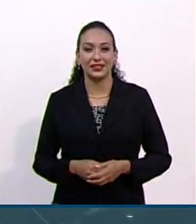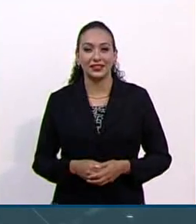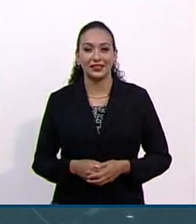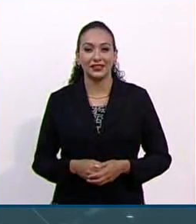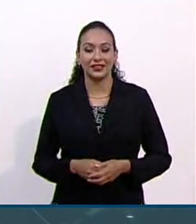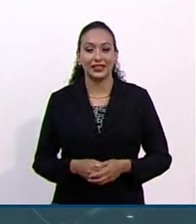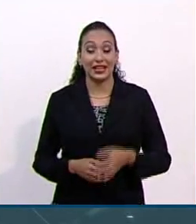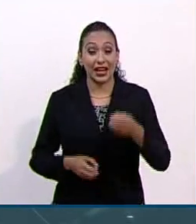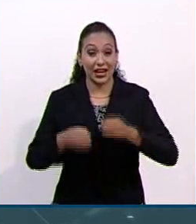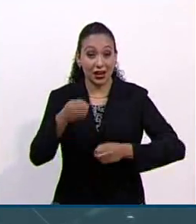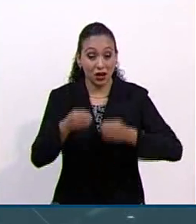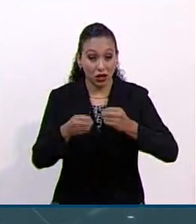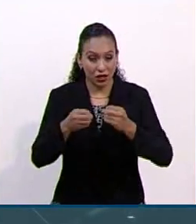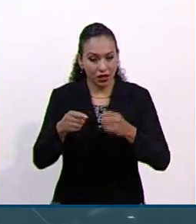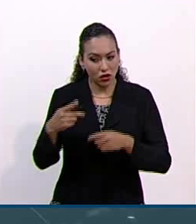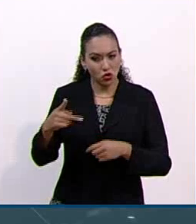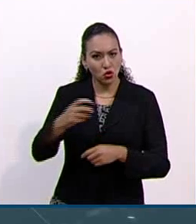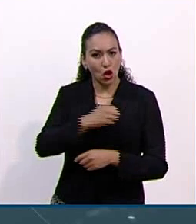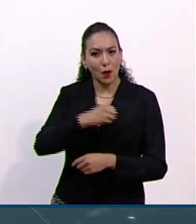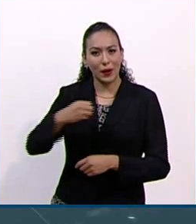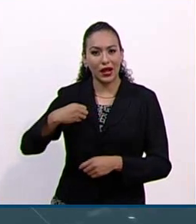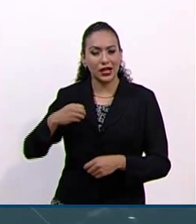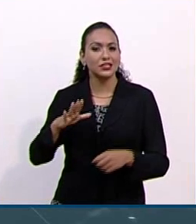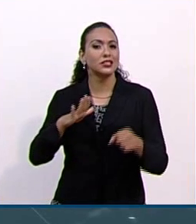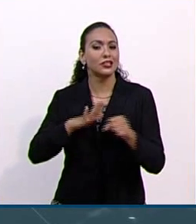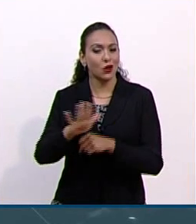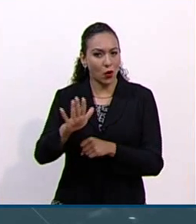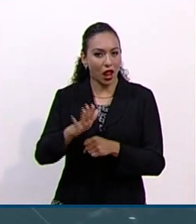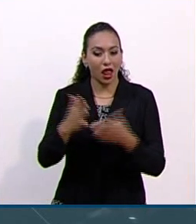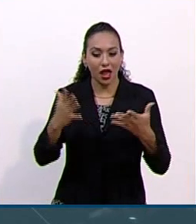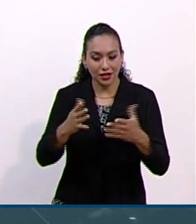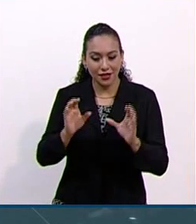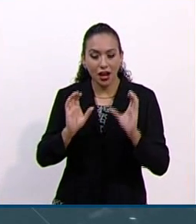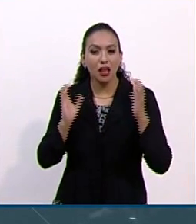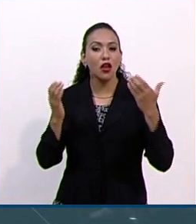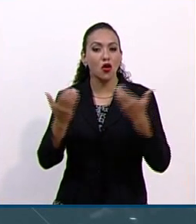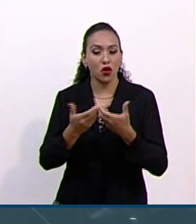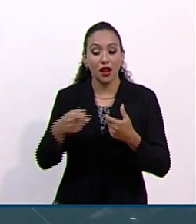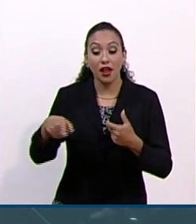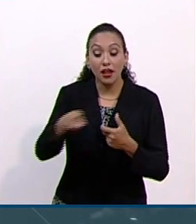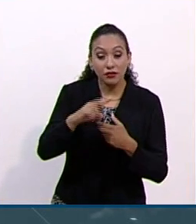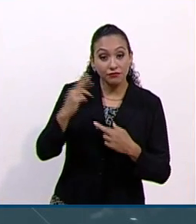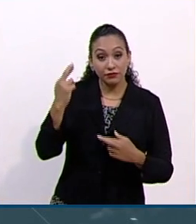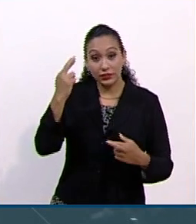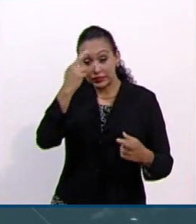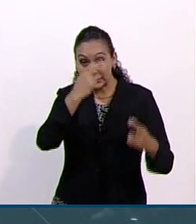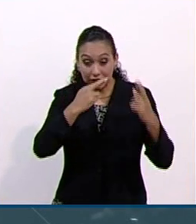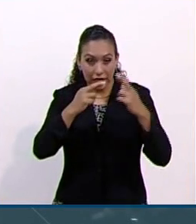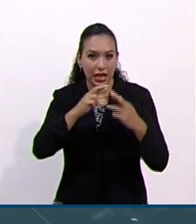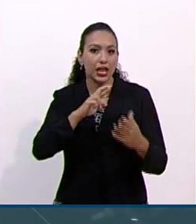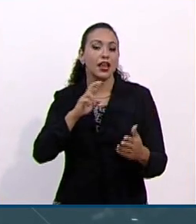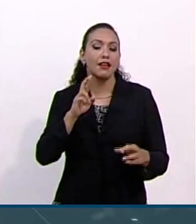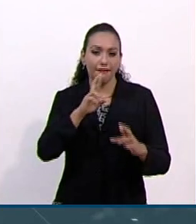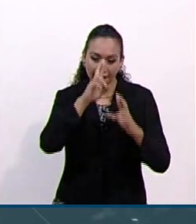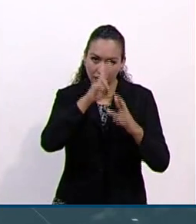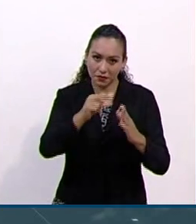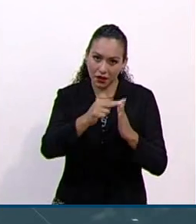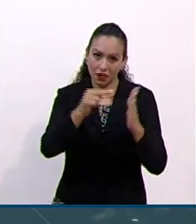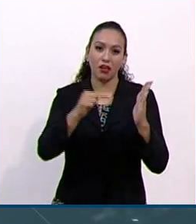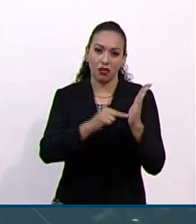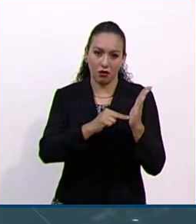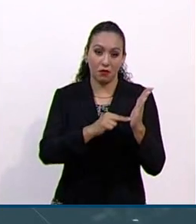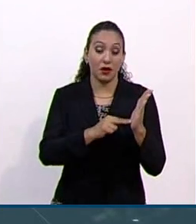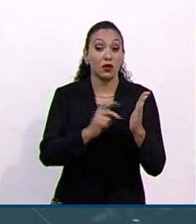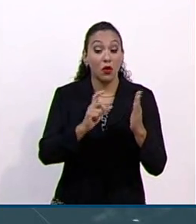La Corte está obligada a revisar que los congresos respeten el proceso legislativo durante la creación de normas, aseguró